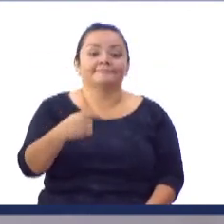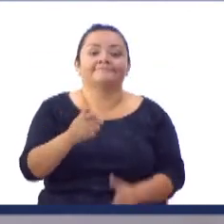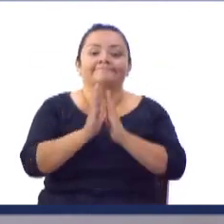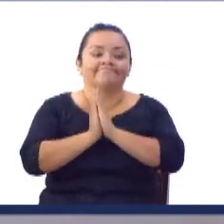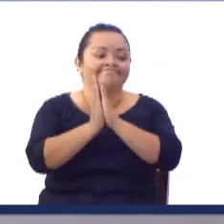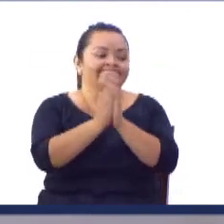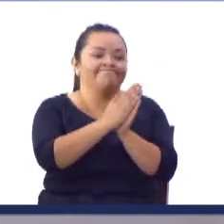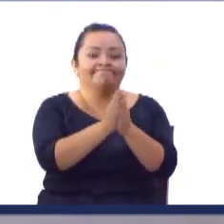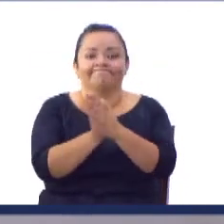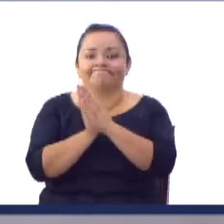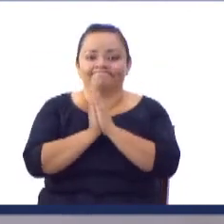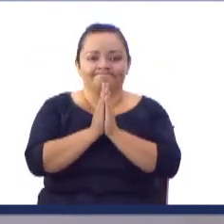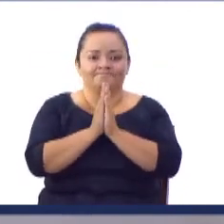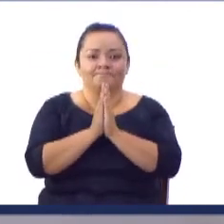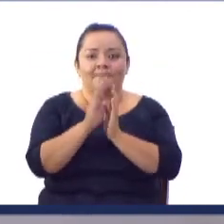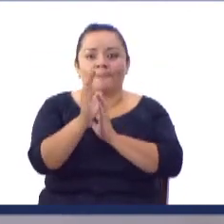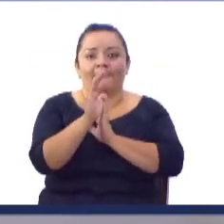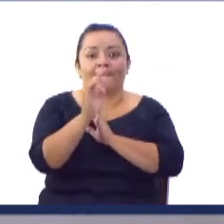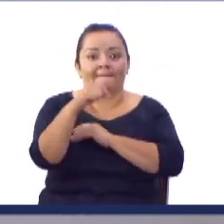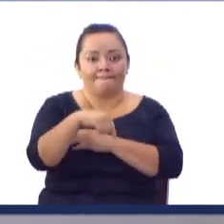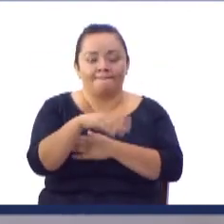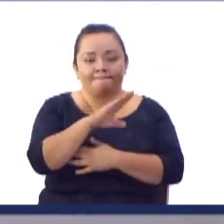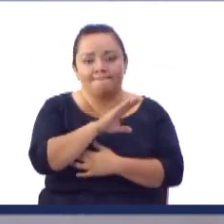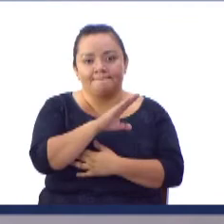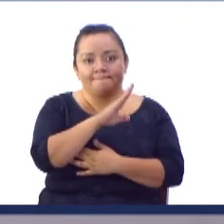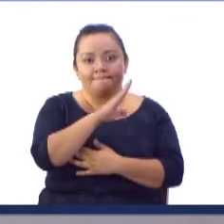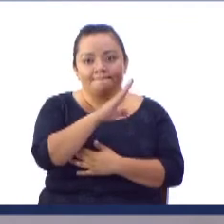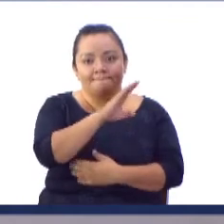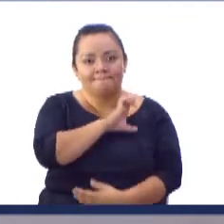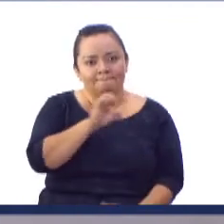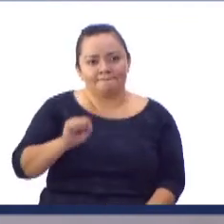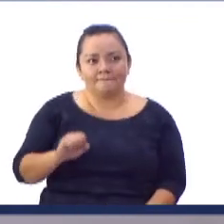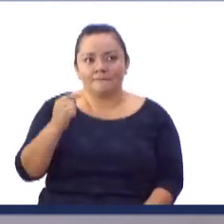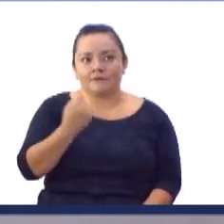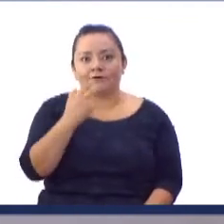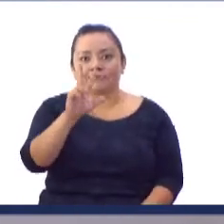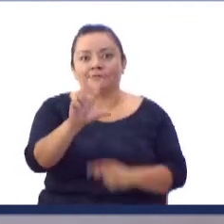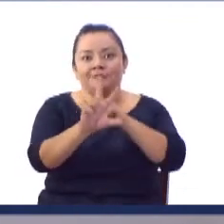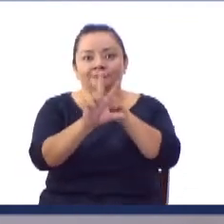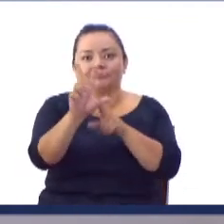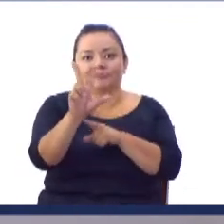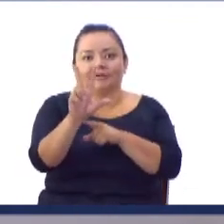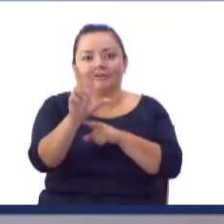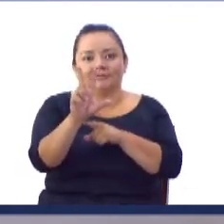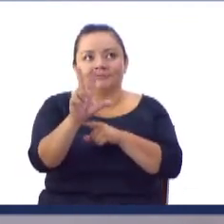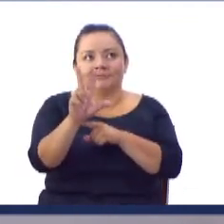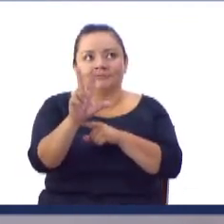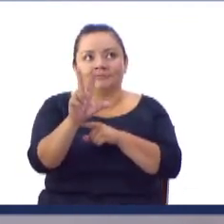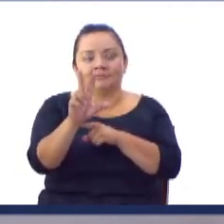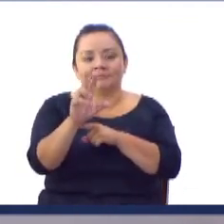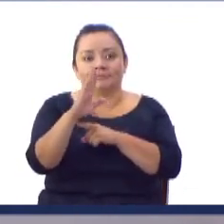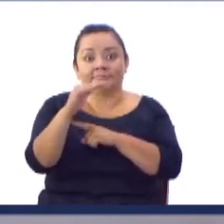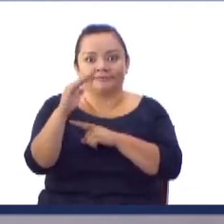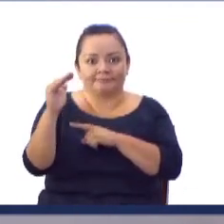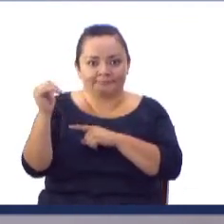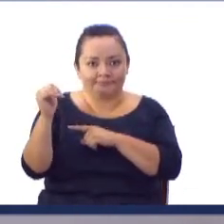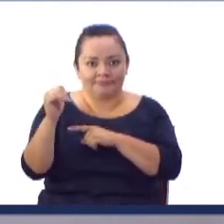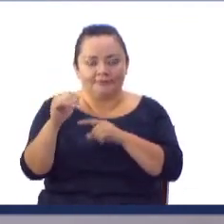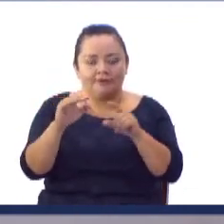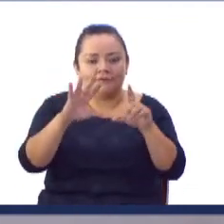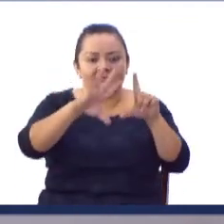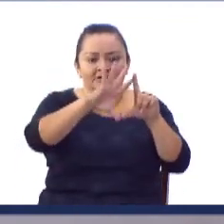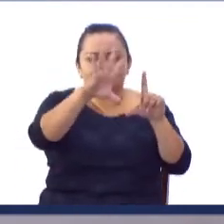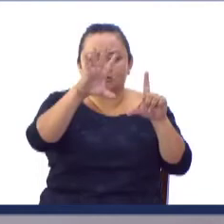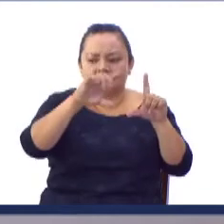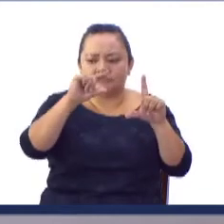verdad porque el país que tenemos le digo somos únicos tres países cuando bien hay un mapa en el que han puesto y se